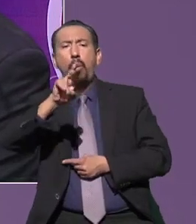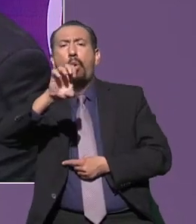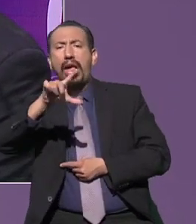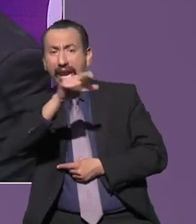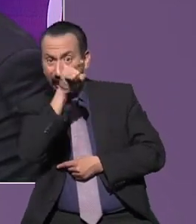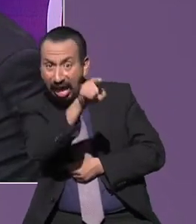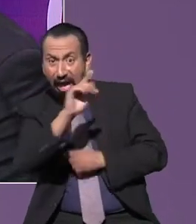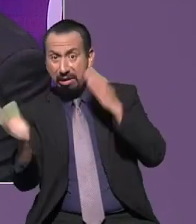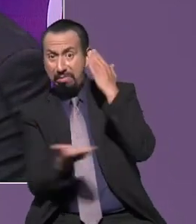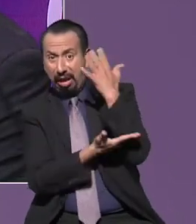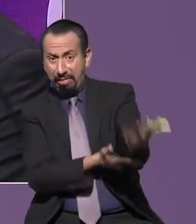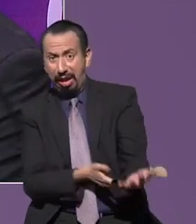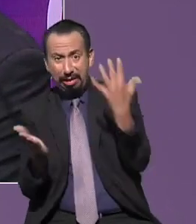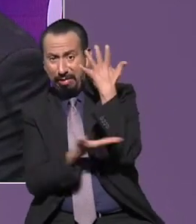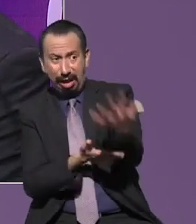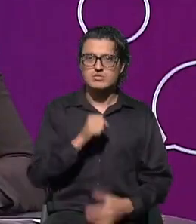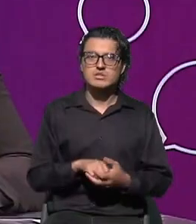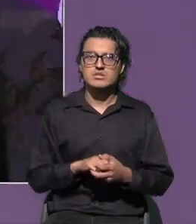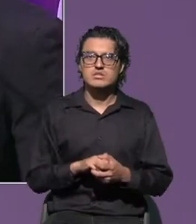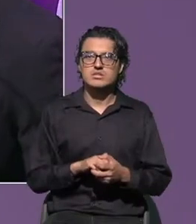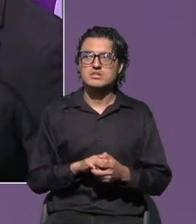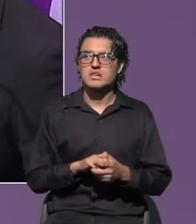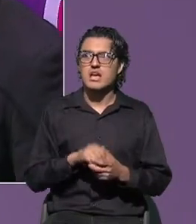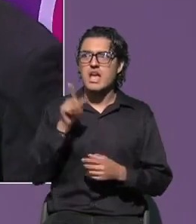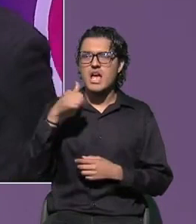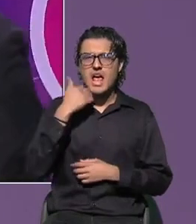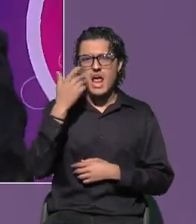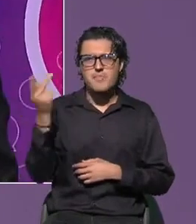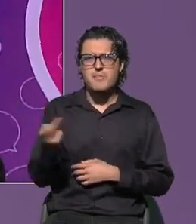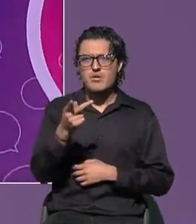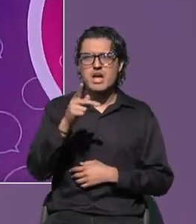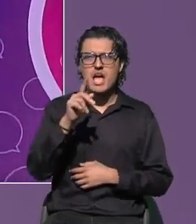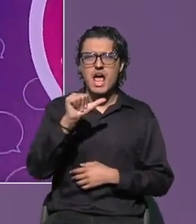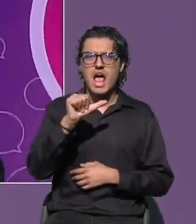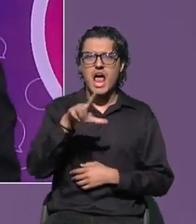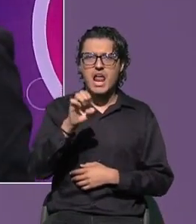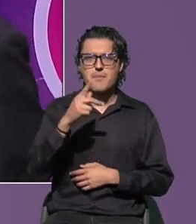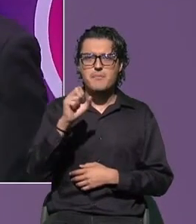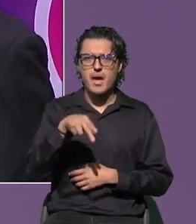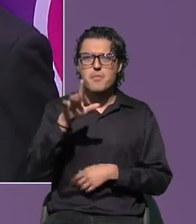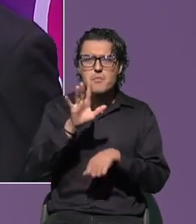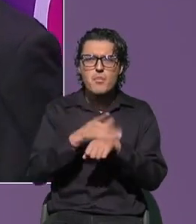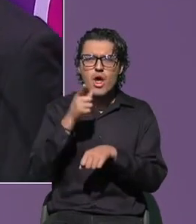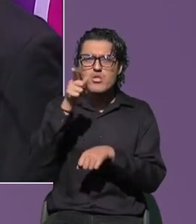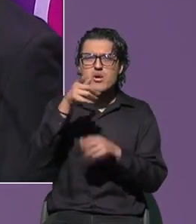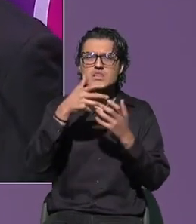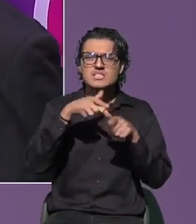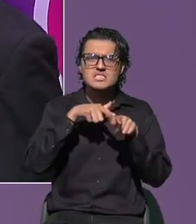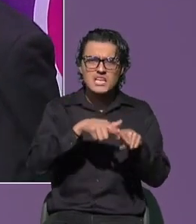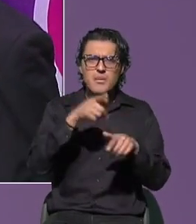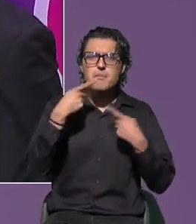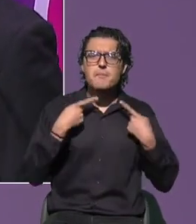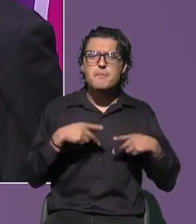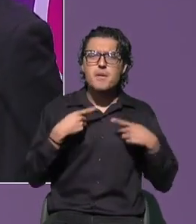el más grande dentro de la Mancha urbana del municipio quisiera preguntarle a la candidata de Acción Nacional Por qué sigue manteniendo a personas con salarios